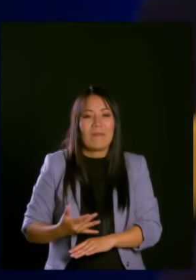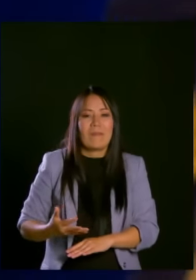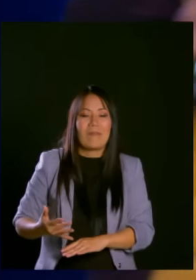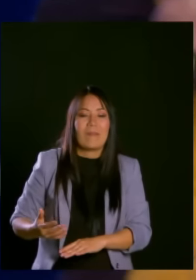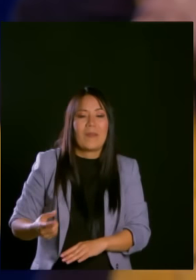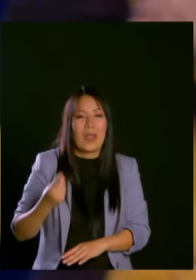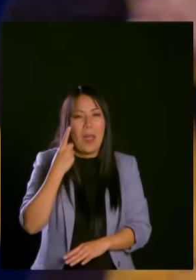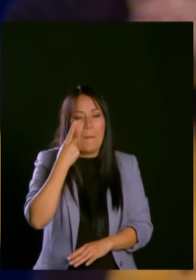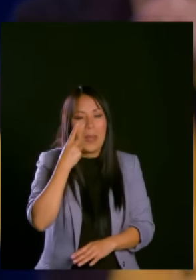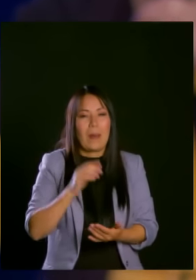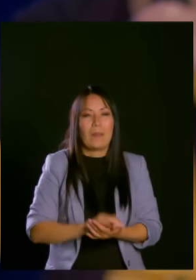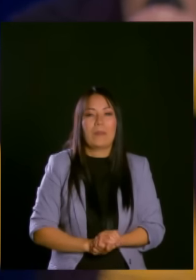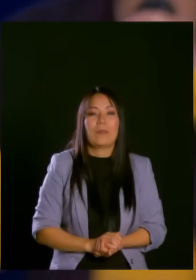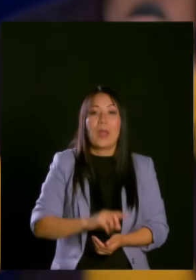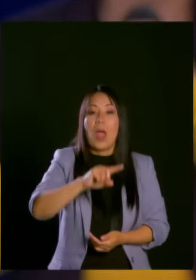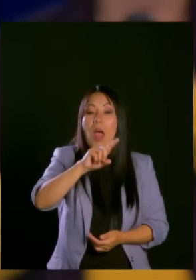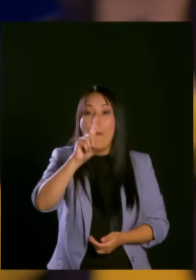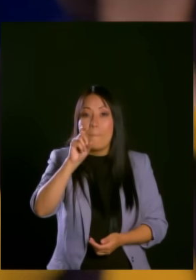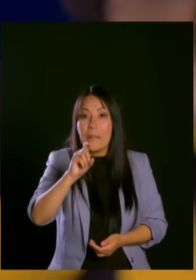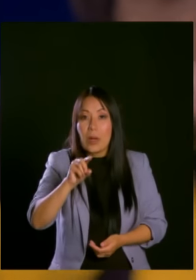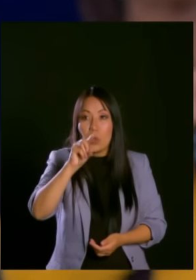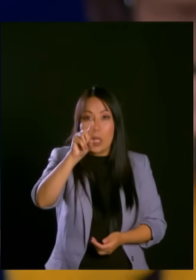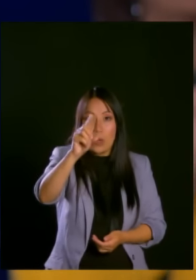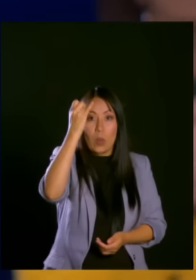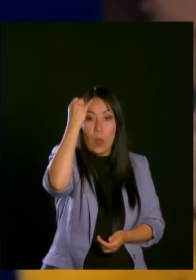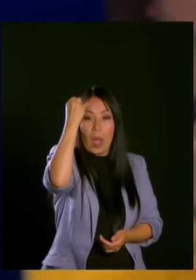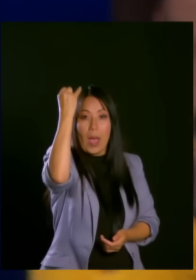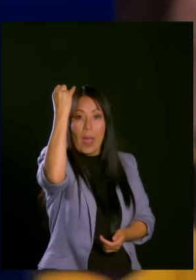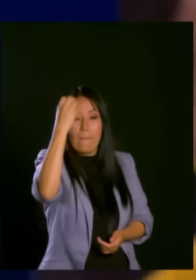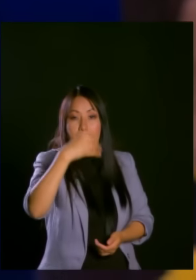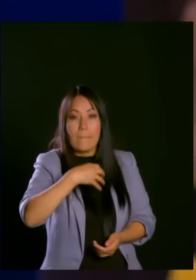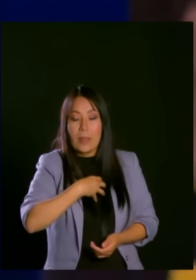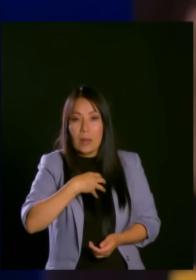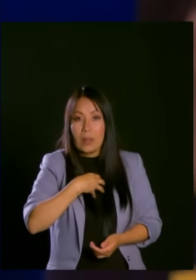interior. Todo el que va a emprender algo, levánteme la mano o ya lo emprendió.